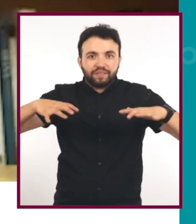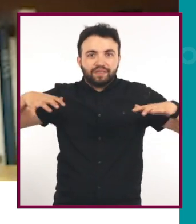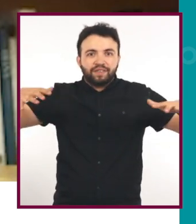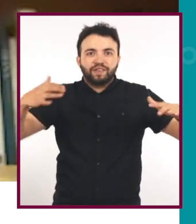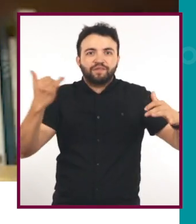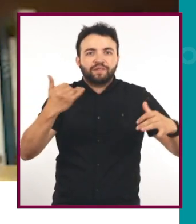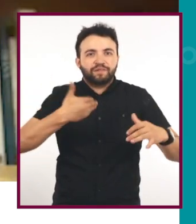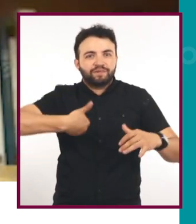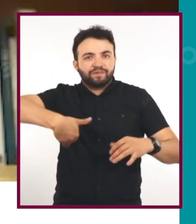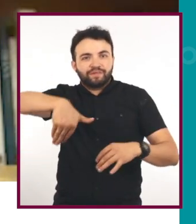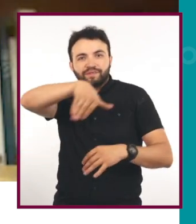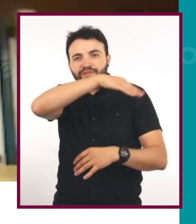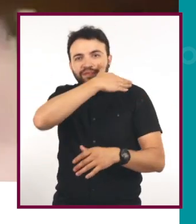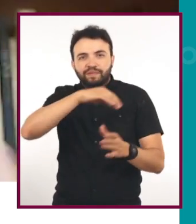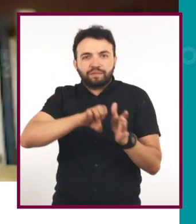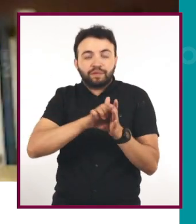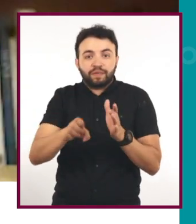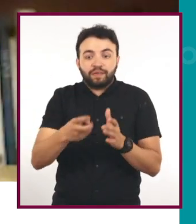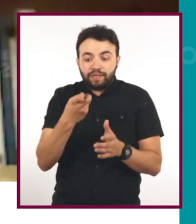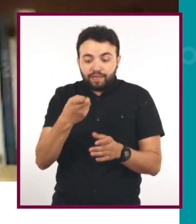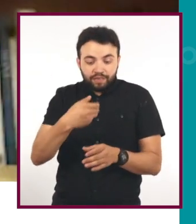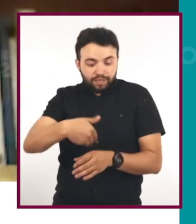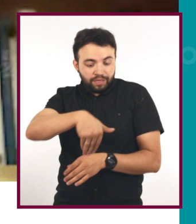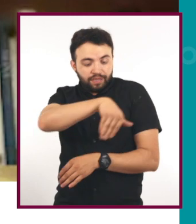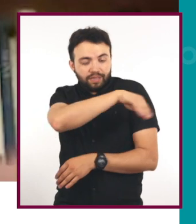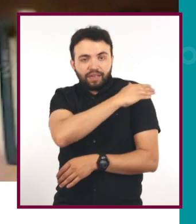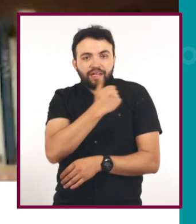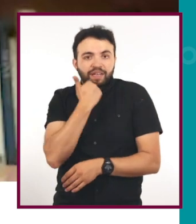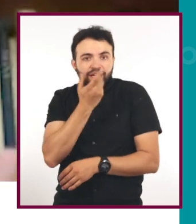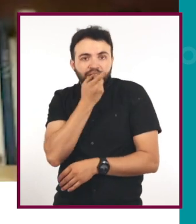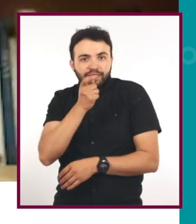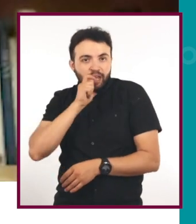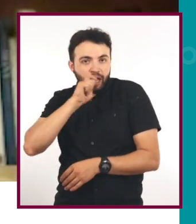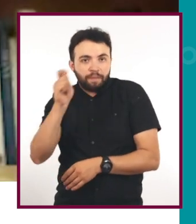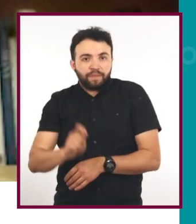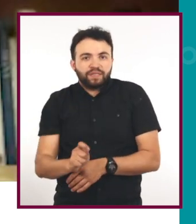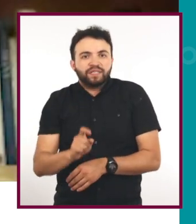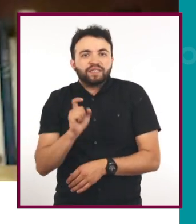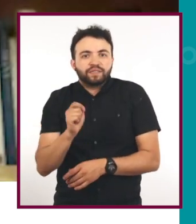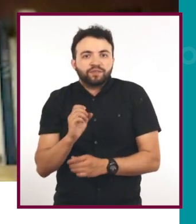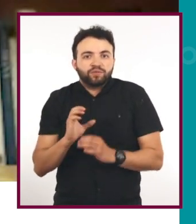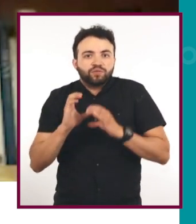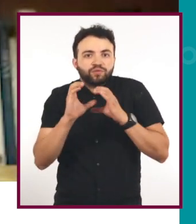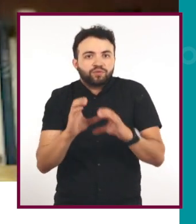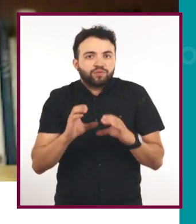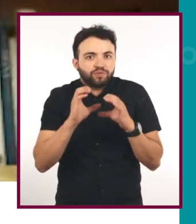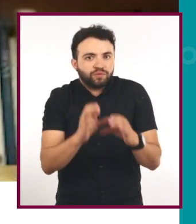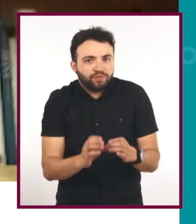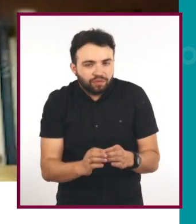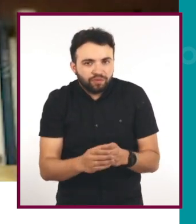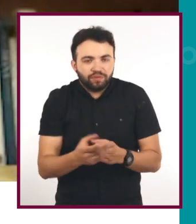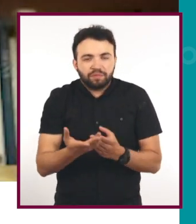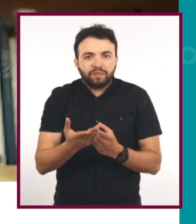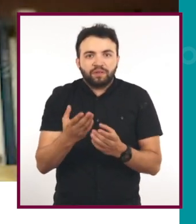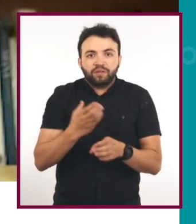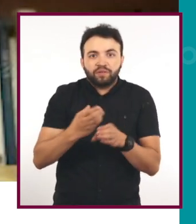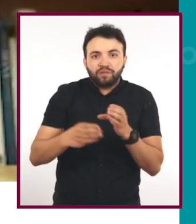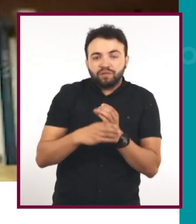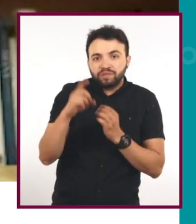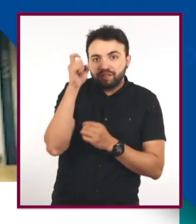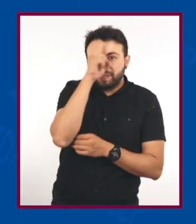chal. Y ese chal es un chal que te arropa, es un chal que te cuida, que en los momentos difíciles te da